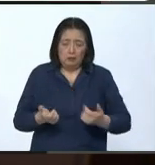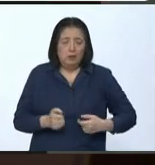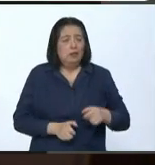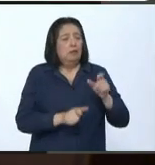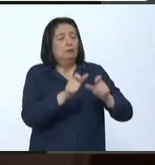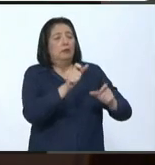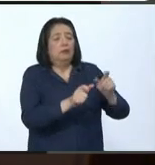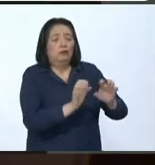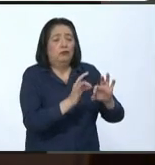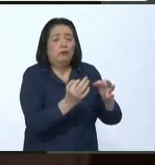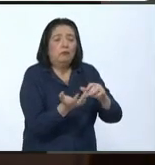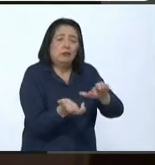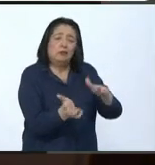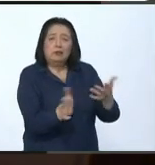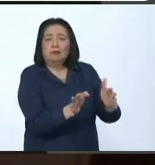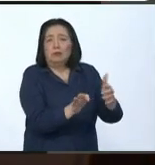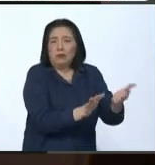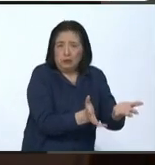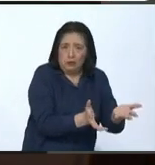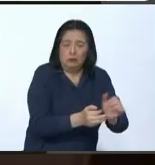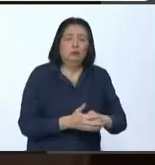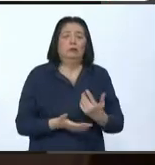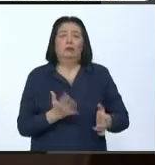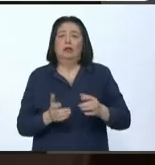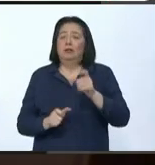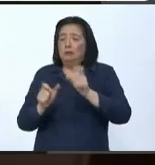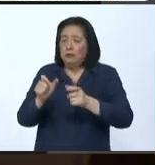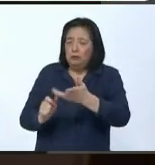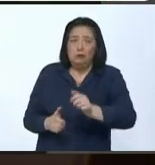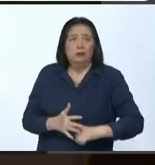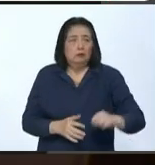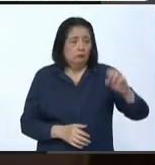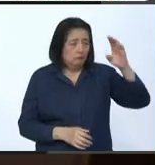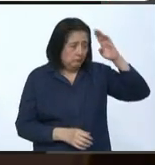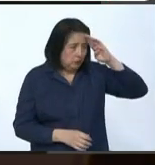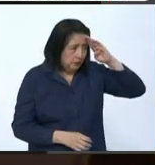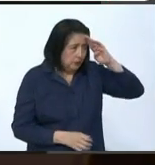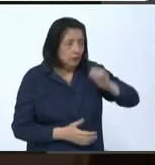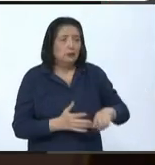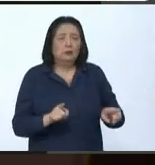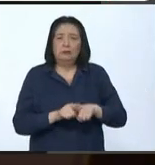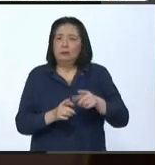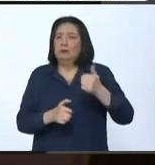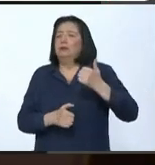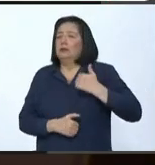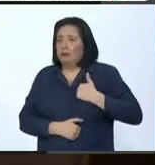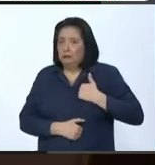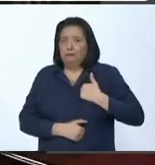deudos de todos los fallecidos, civiles, policías y militares.